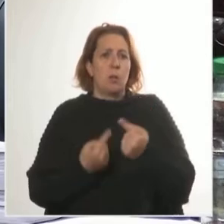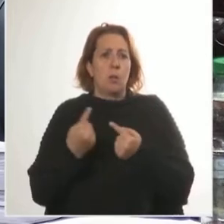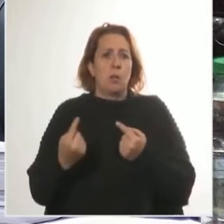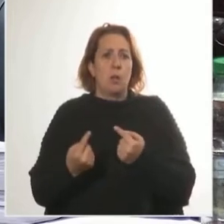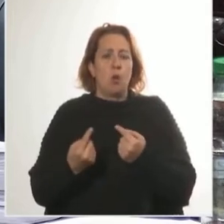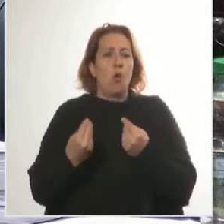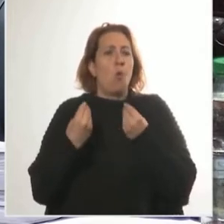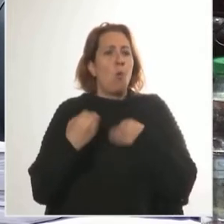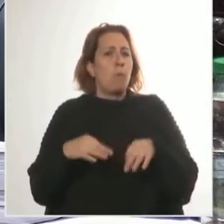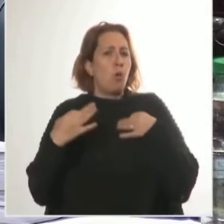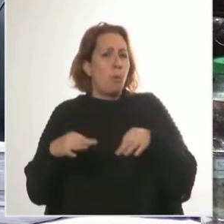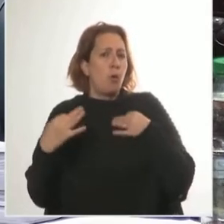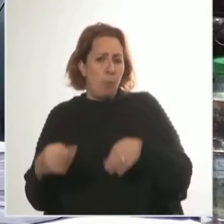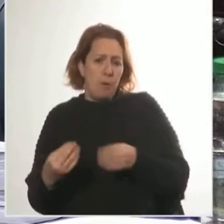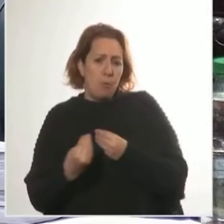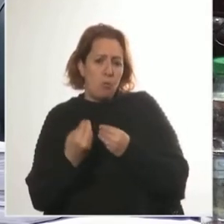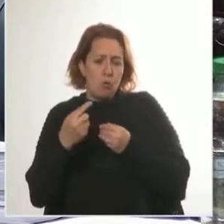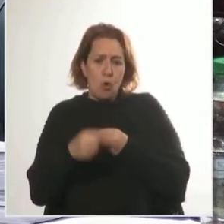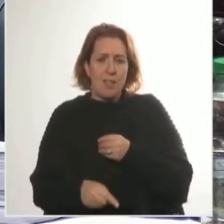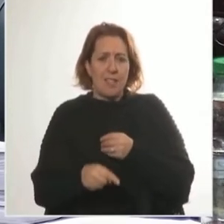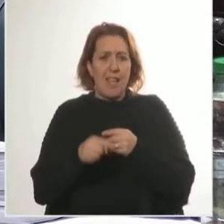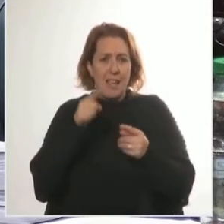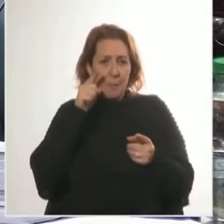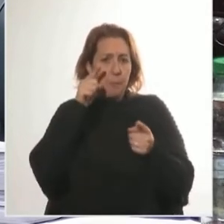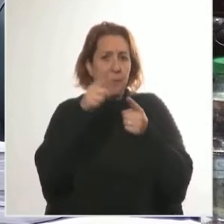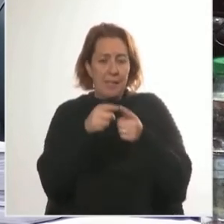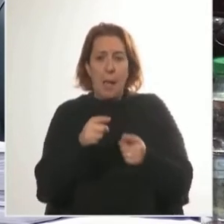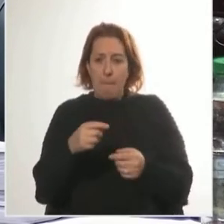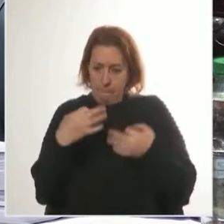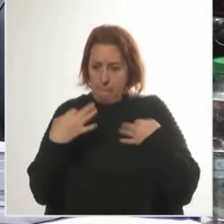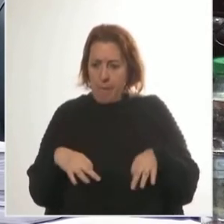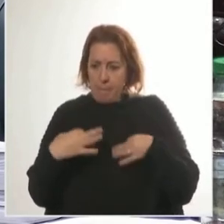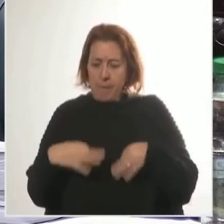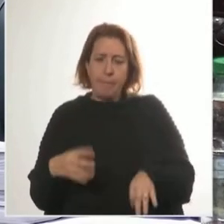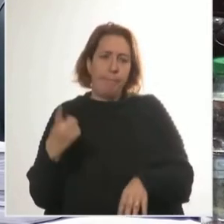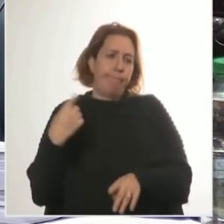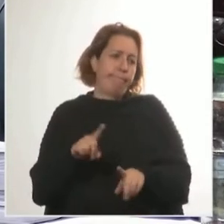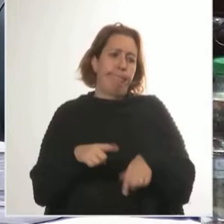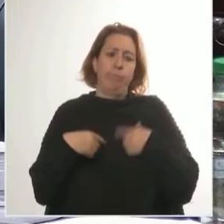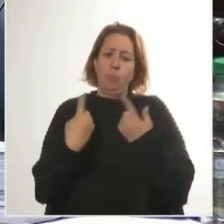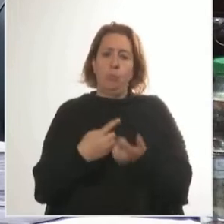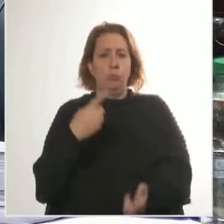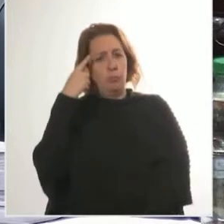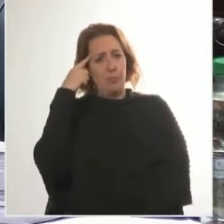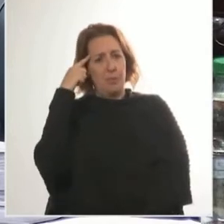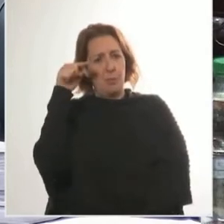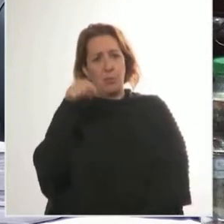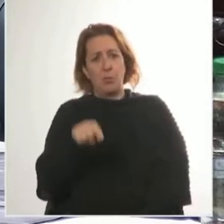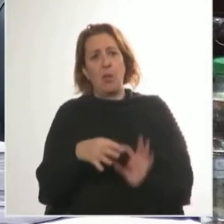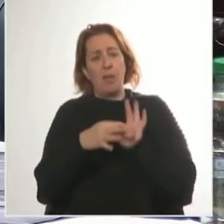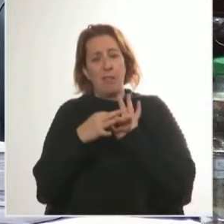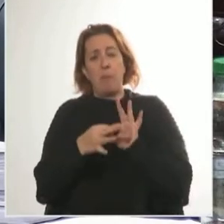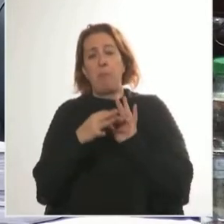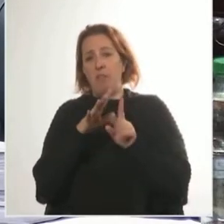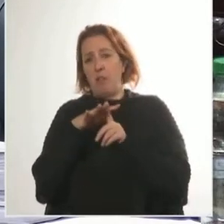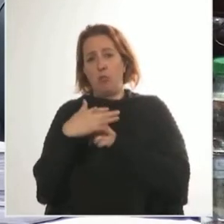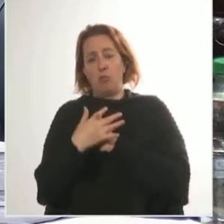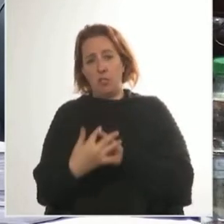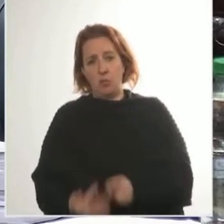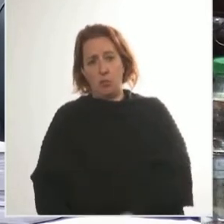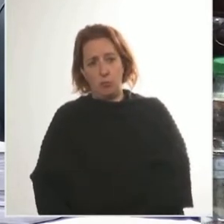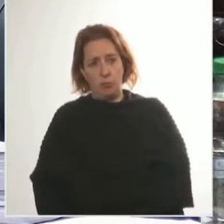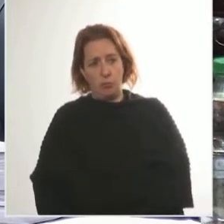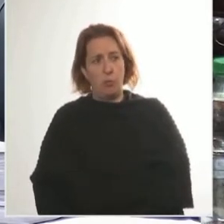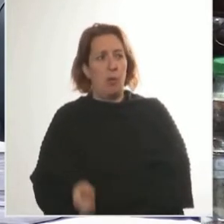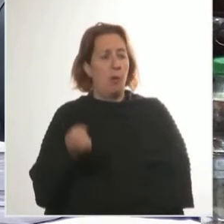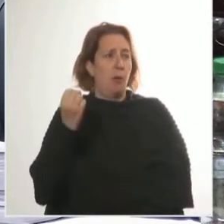sobrecumplir esas metas sea también un mérito. Y nosotros pensamos que eso depende del contexto,